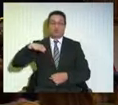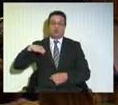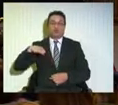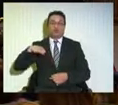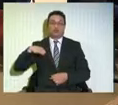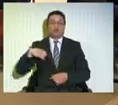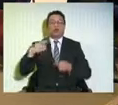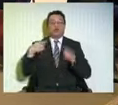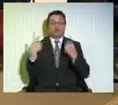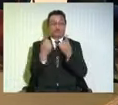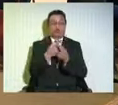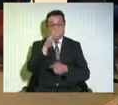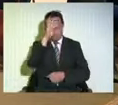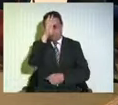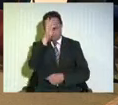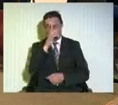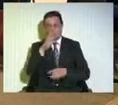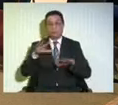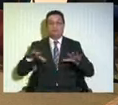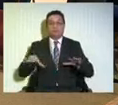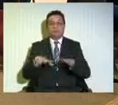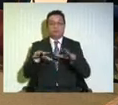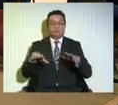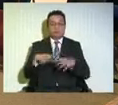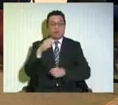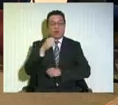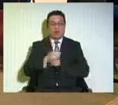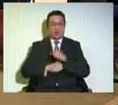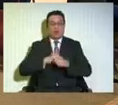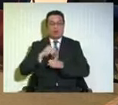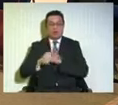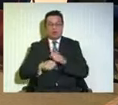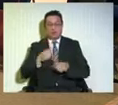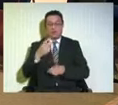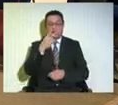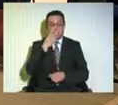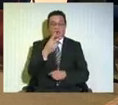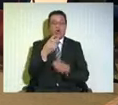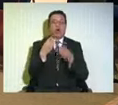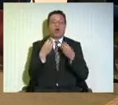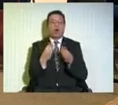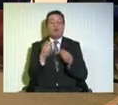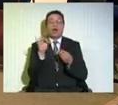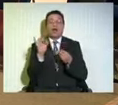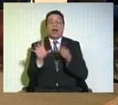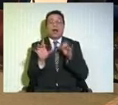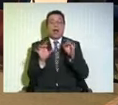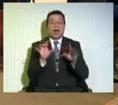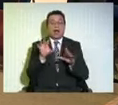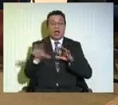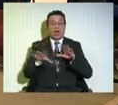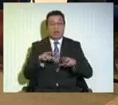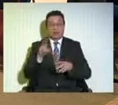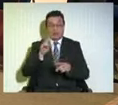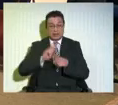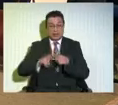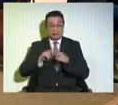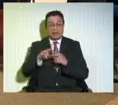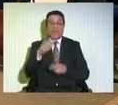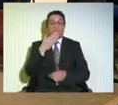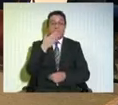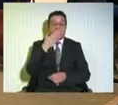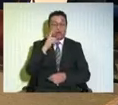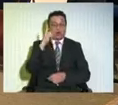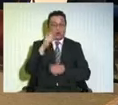todos nuestros funcionarios se esfuerzan año a año en ver cómo cada cosa que hacemos puede ser mejor al